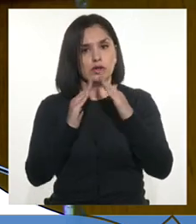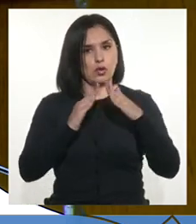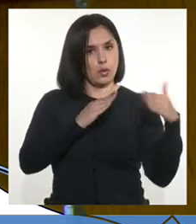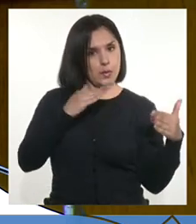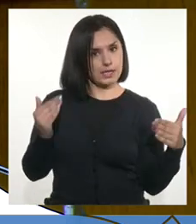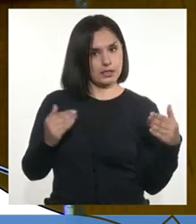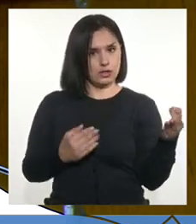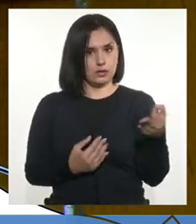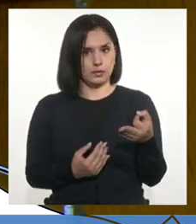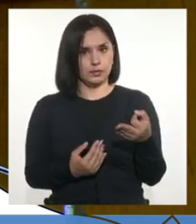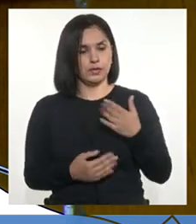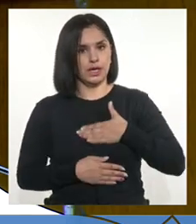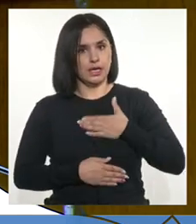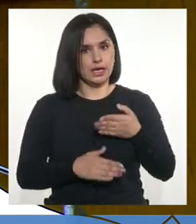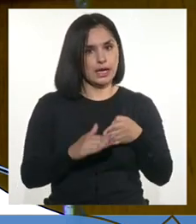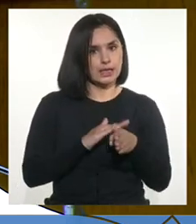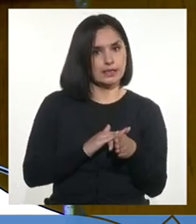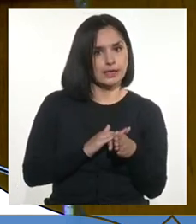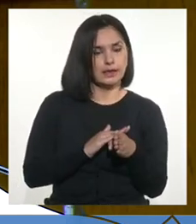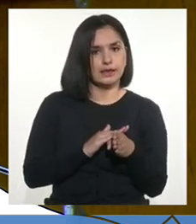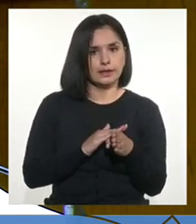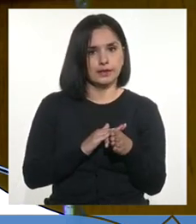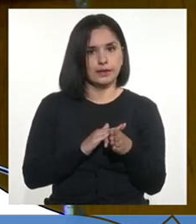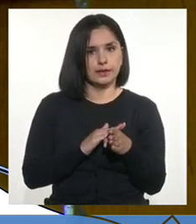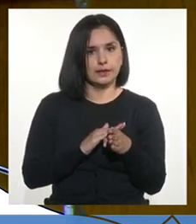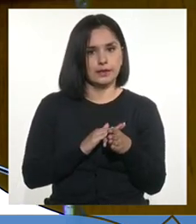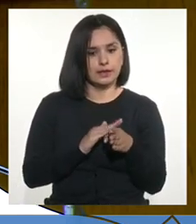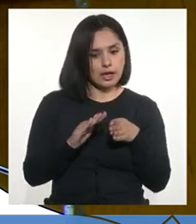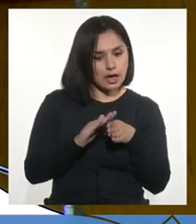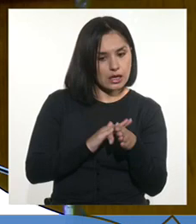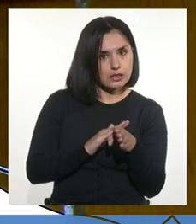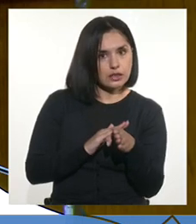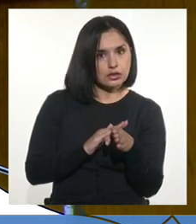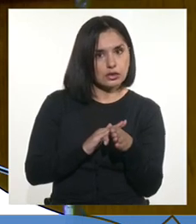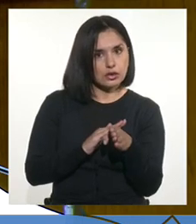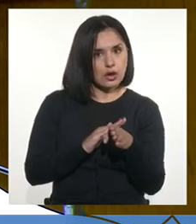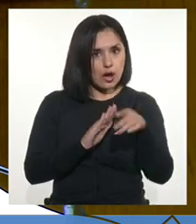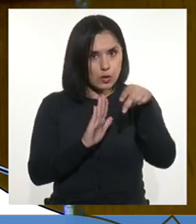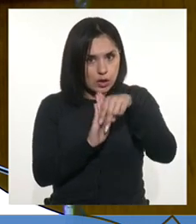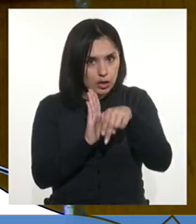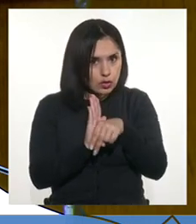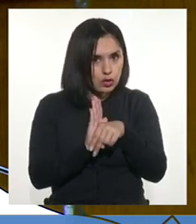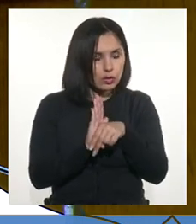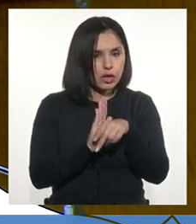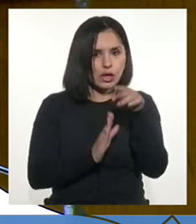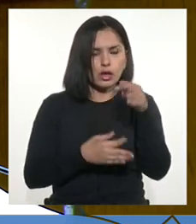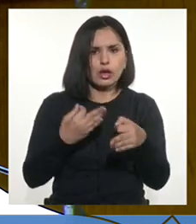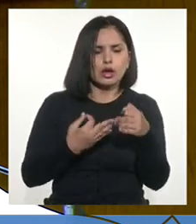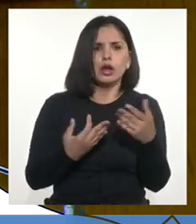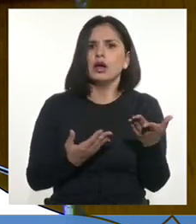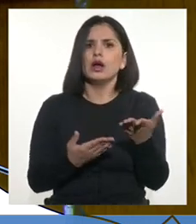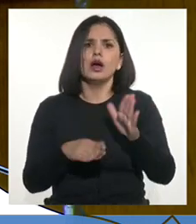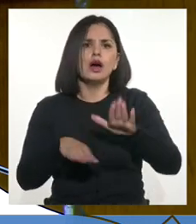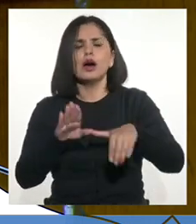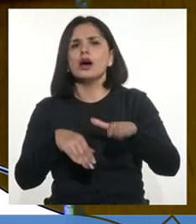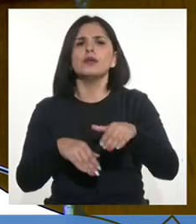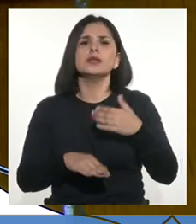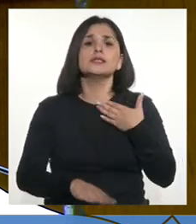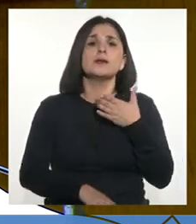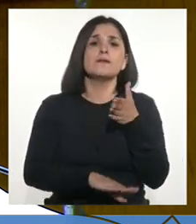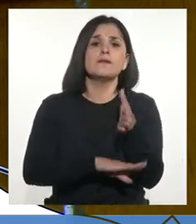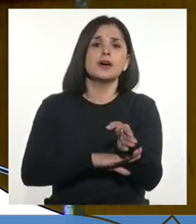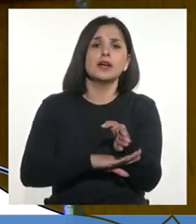vecina quiere acceder a un acceso a una norma jurídico legal a veces incluso concurren